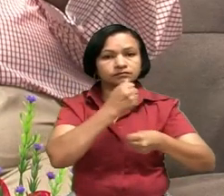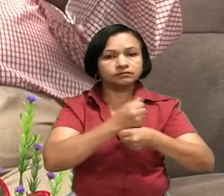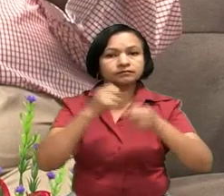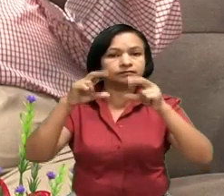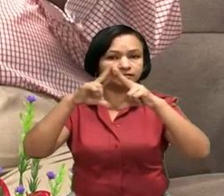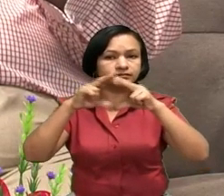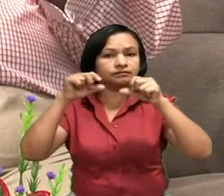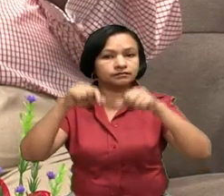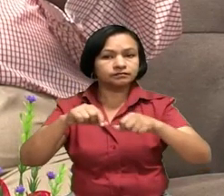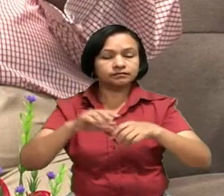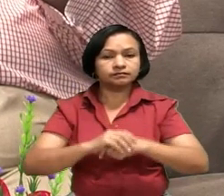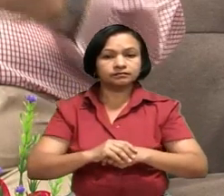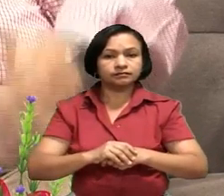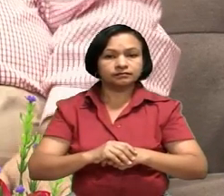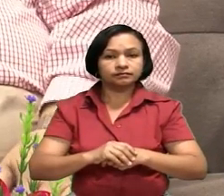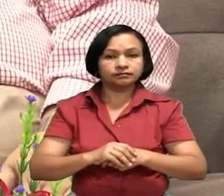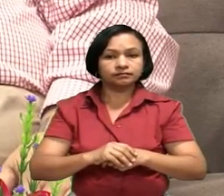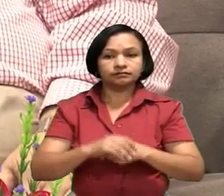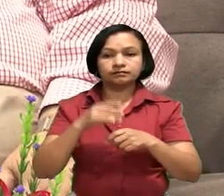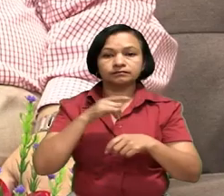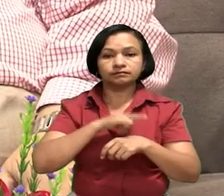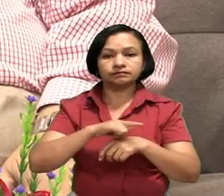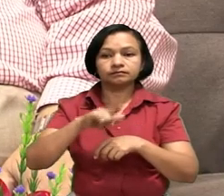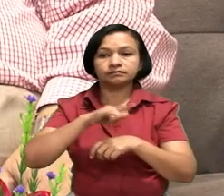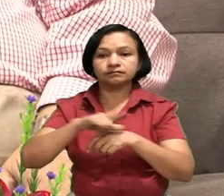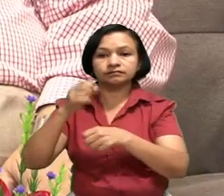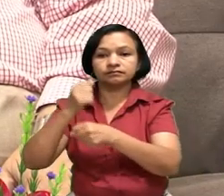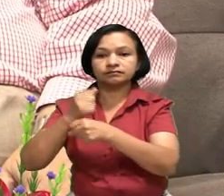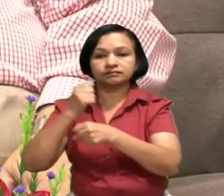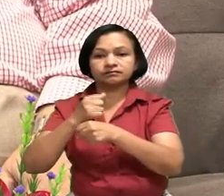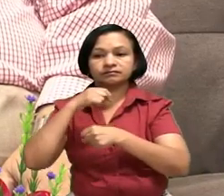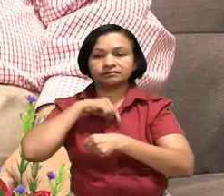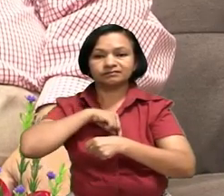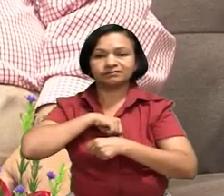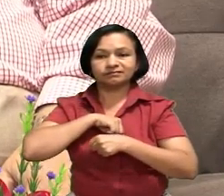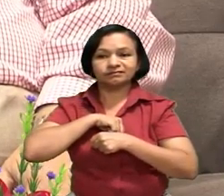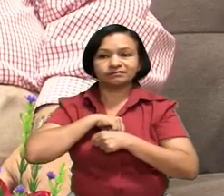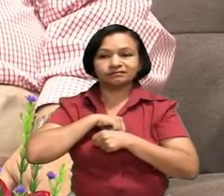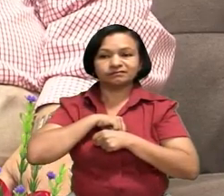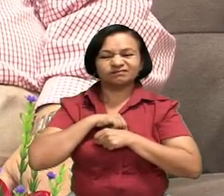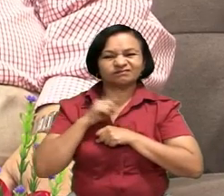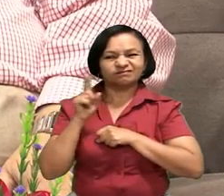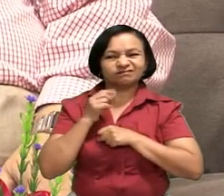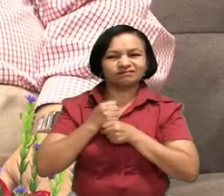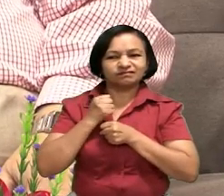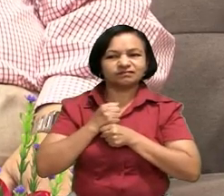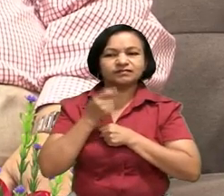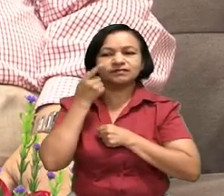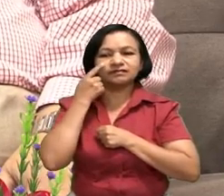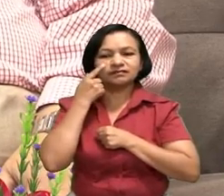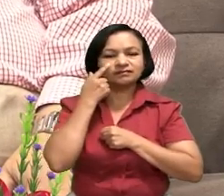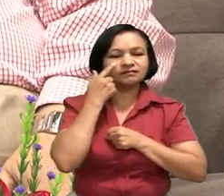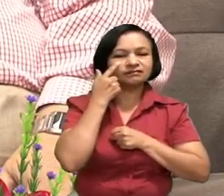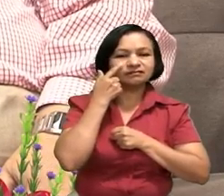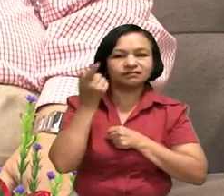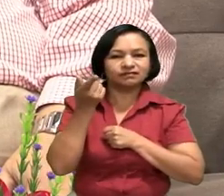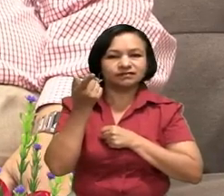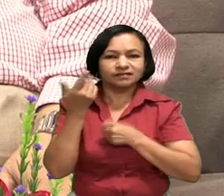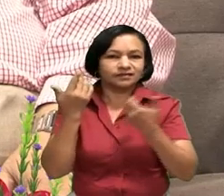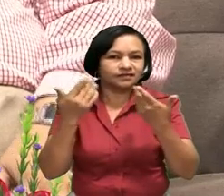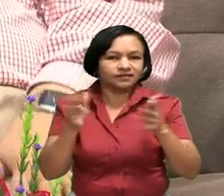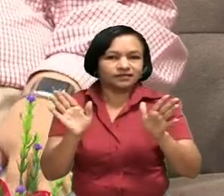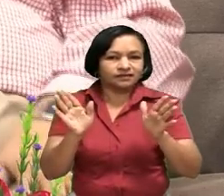pero cuando salen a buscarlo muchos desean o le van pidiendo a dios no encontrarlos porque se acomodaron a algo así